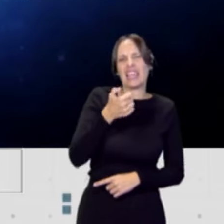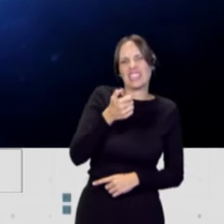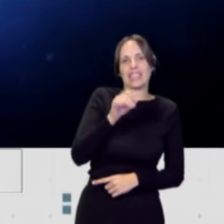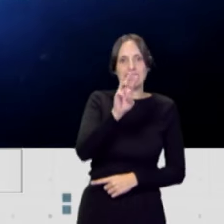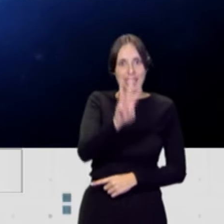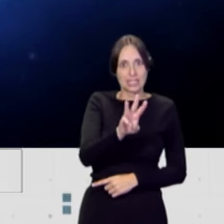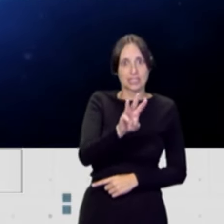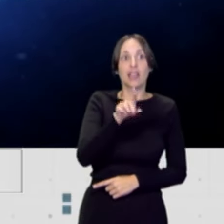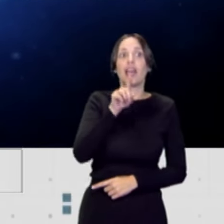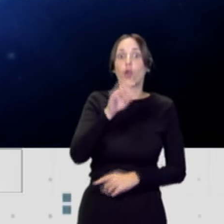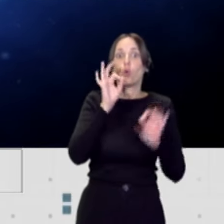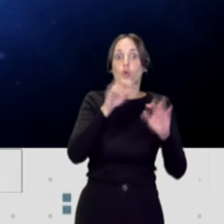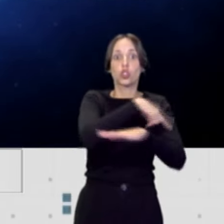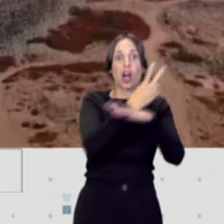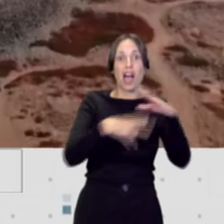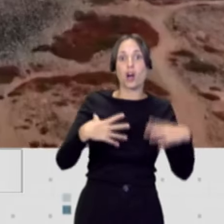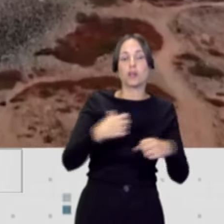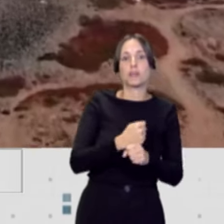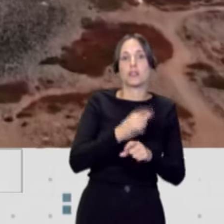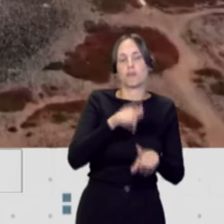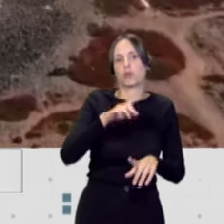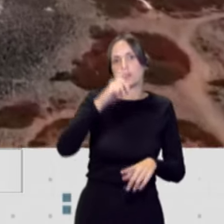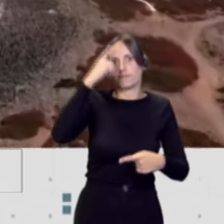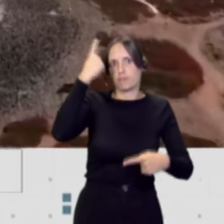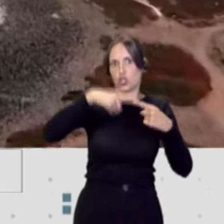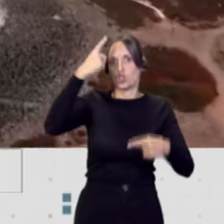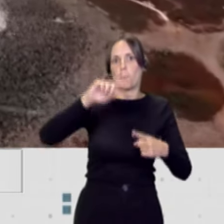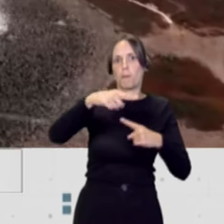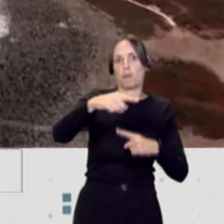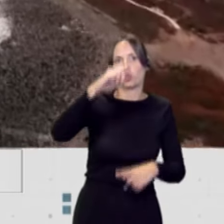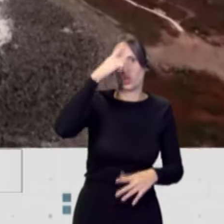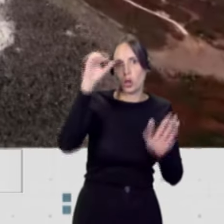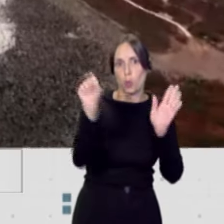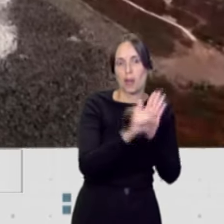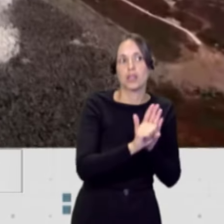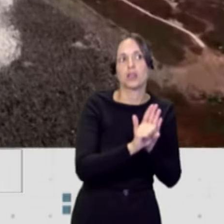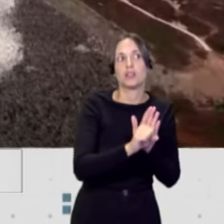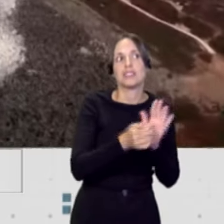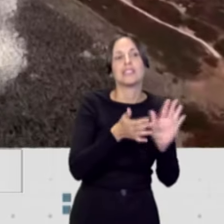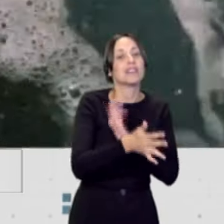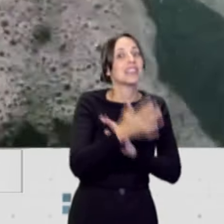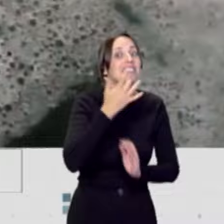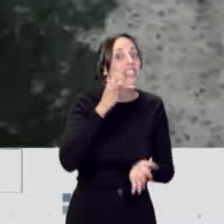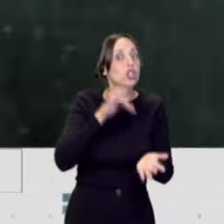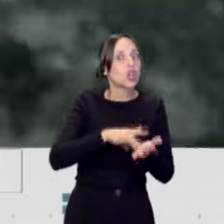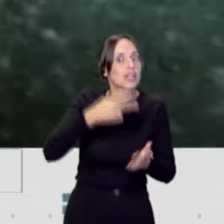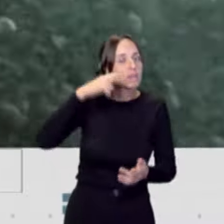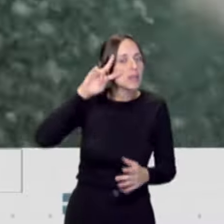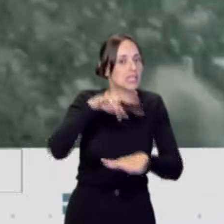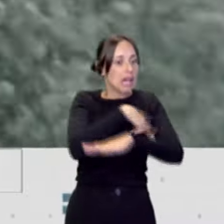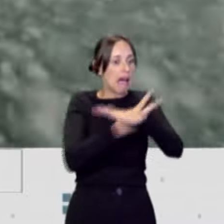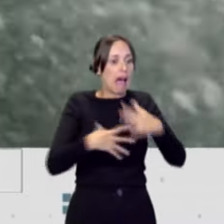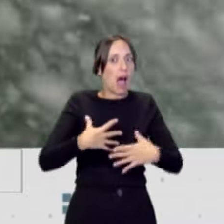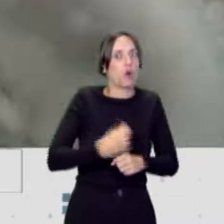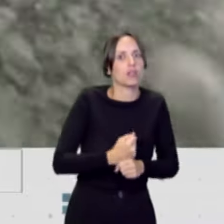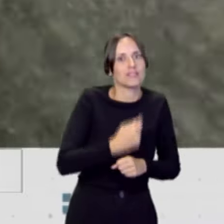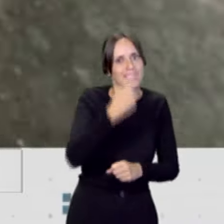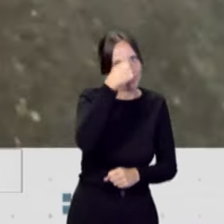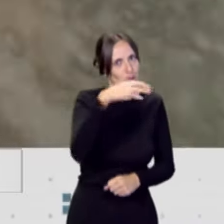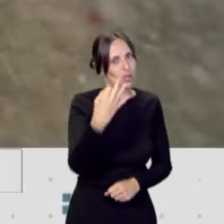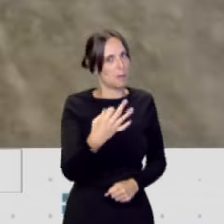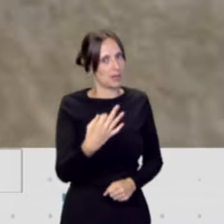shock postraumático. Y bueno, el estar en los dos lados de la barrera, sabemos qué es lo que hay y sabemos, intentamos lanzar desde la honestidad y de